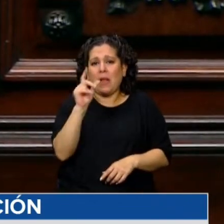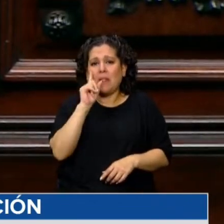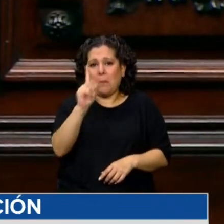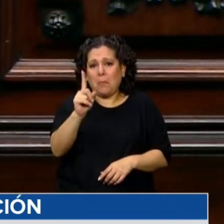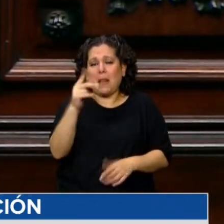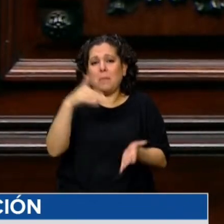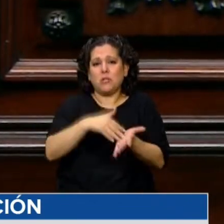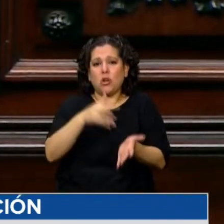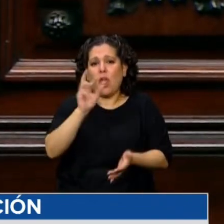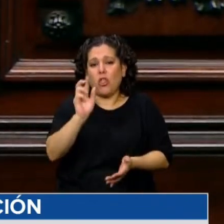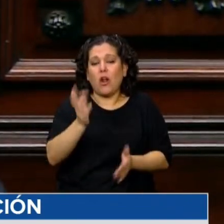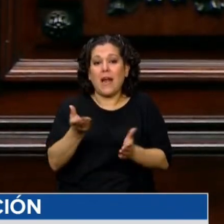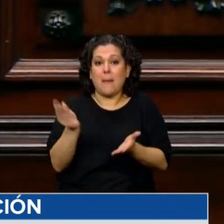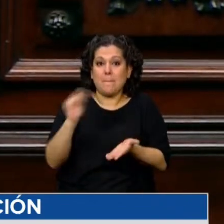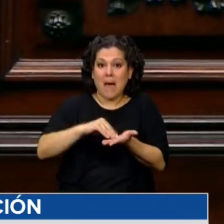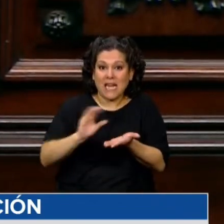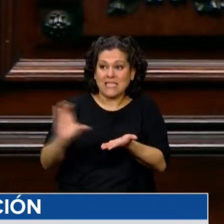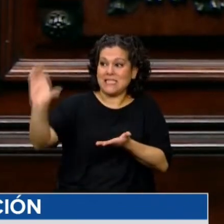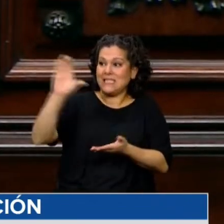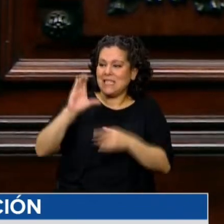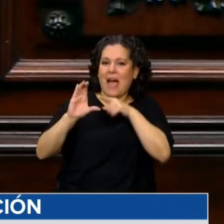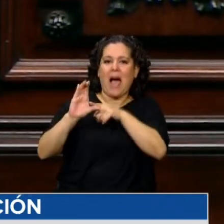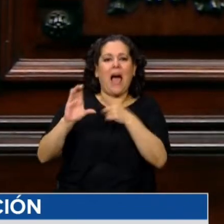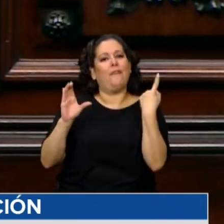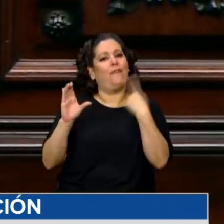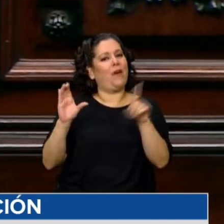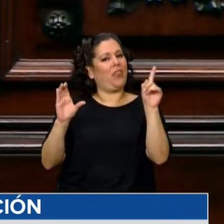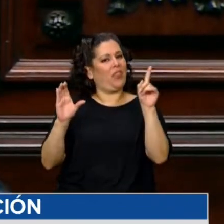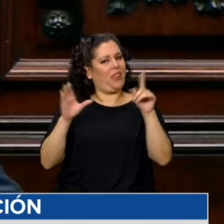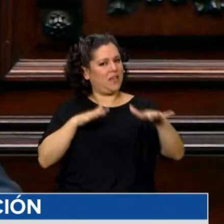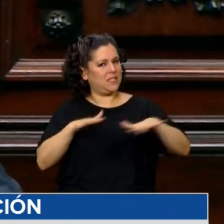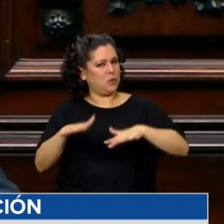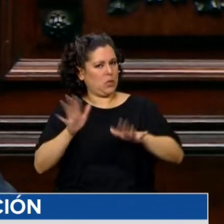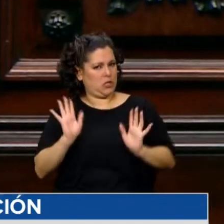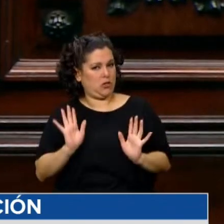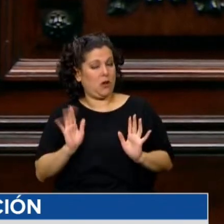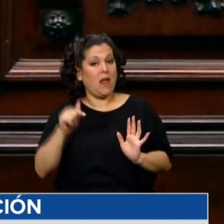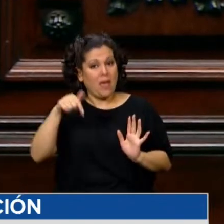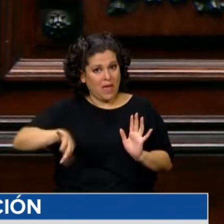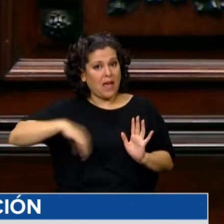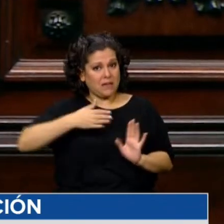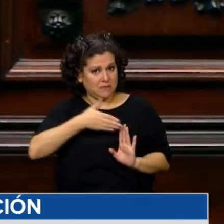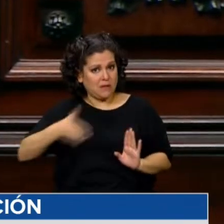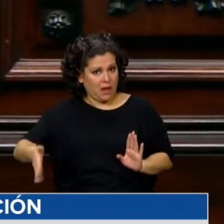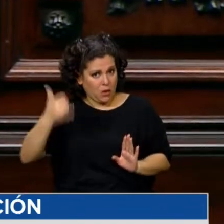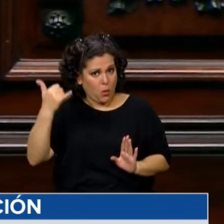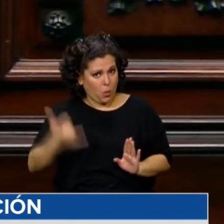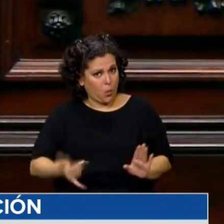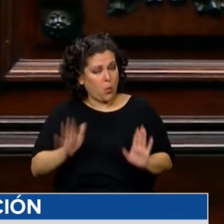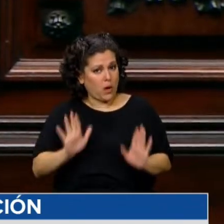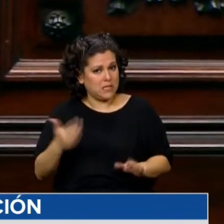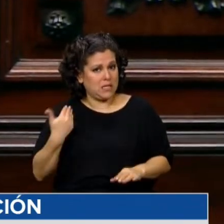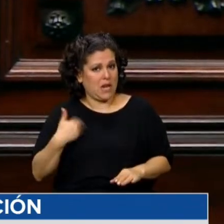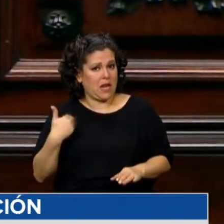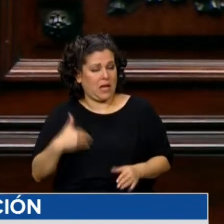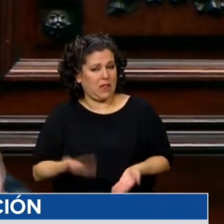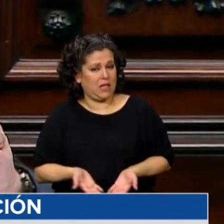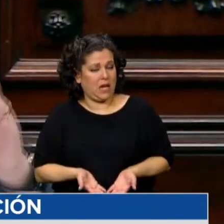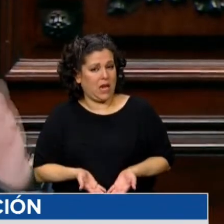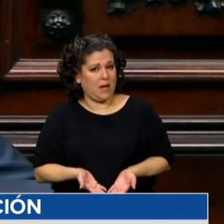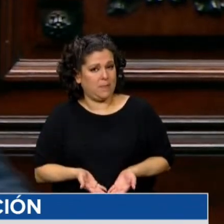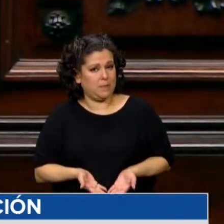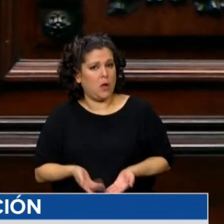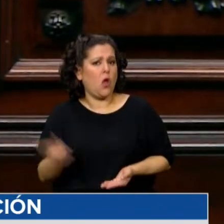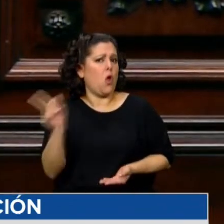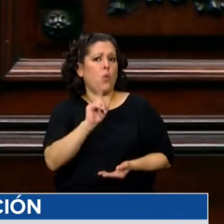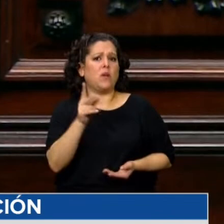más o menos es distinto. Y eso pasó este año acá en la Argentina. No es